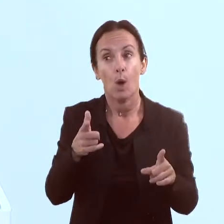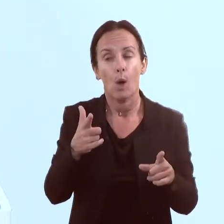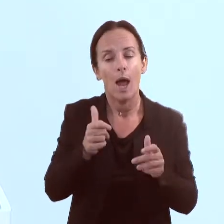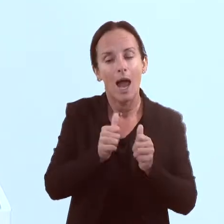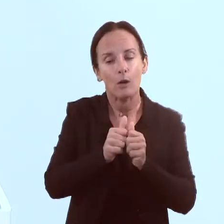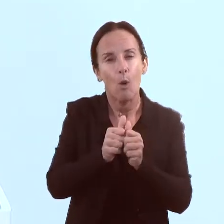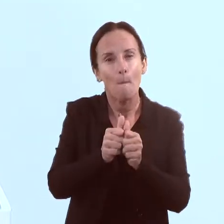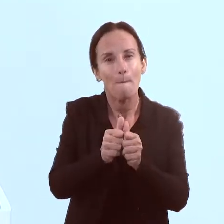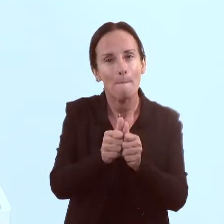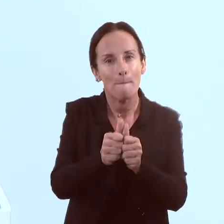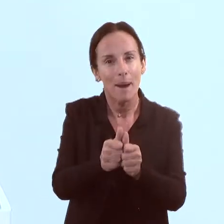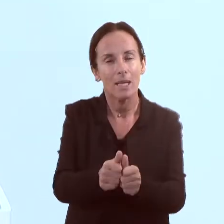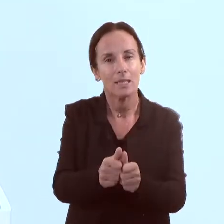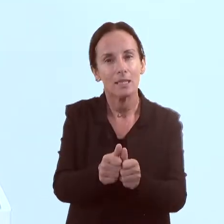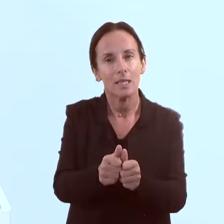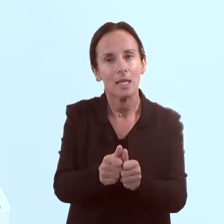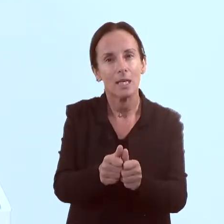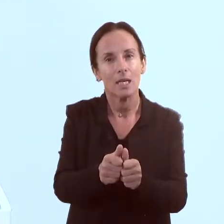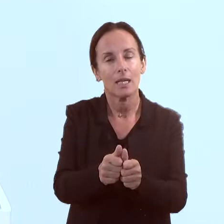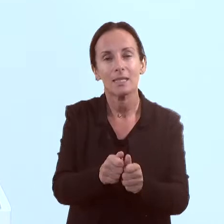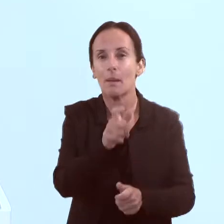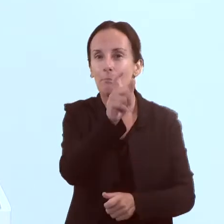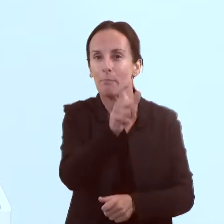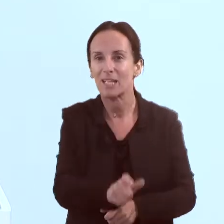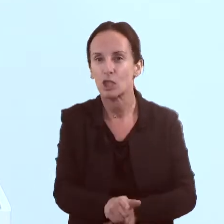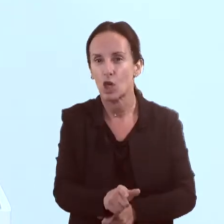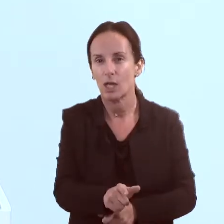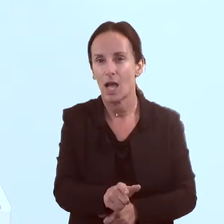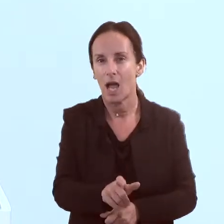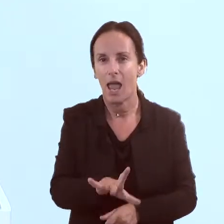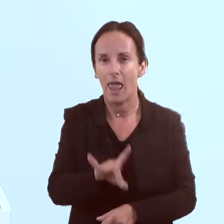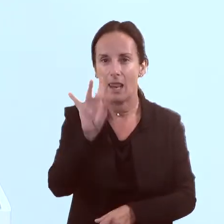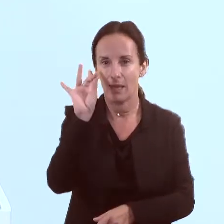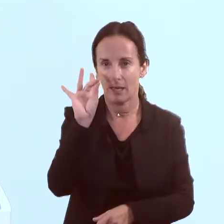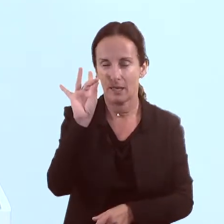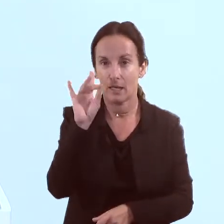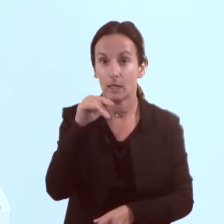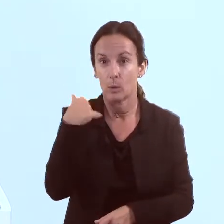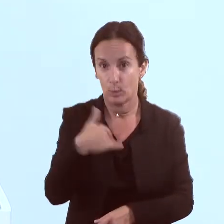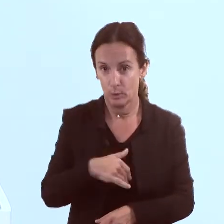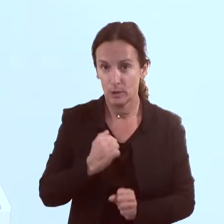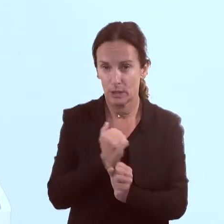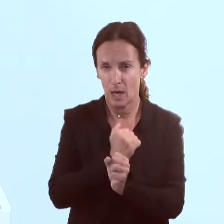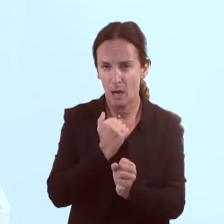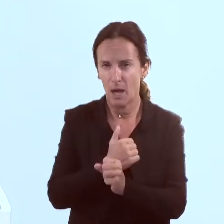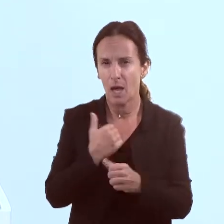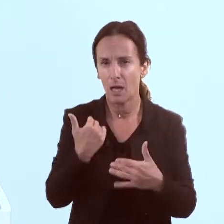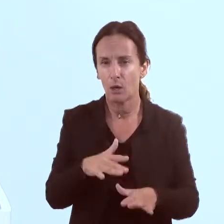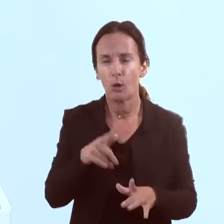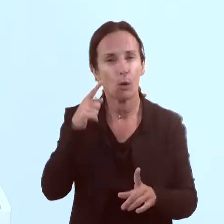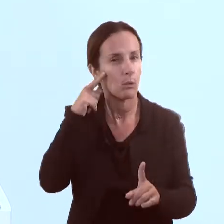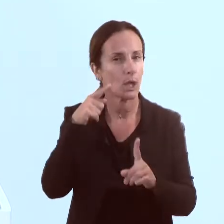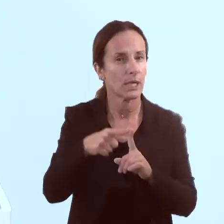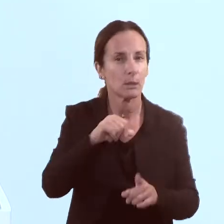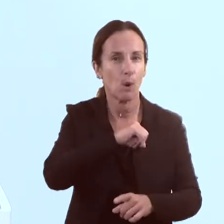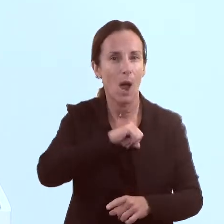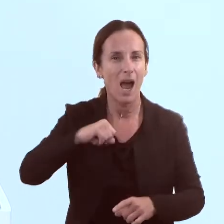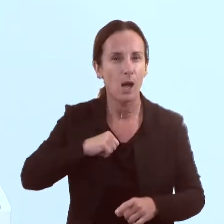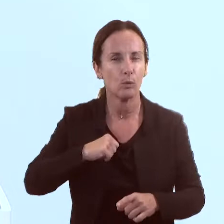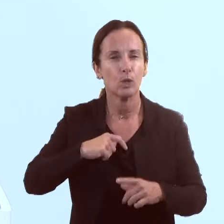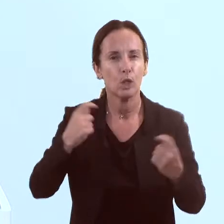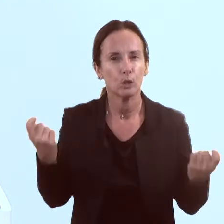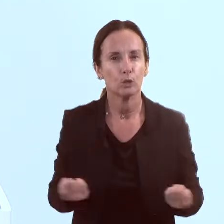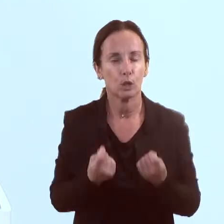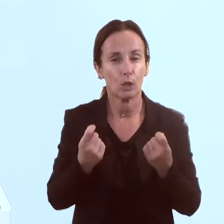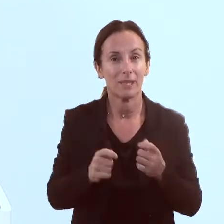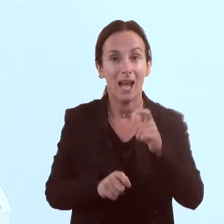acompañamiento es decidido por parte de la persona. Ahí hacemos un trabajo muy intenso de promoción de la autonomía. Son las personas las que